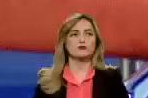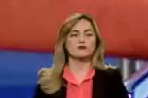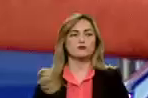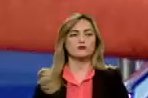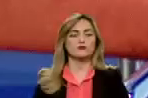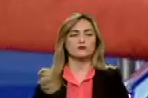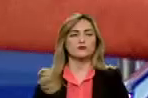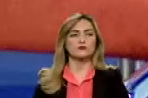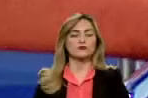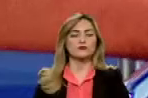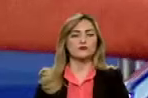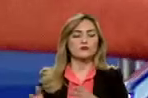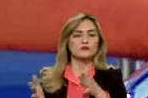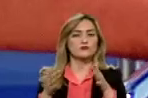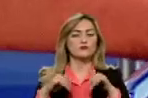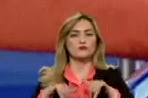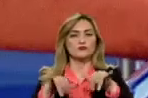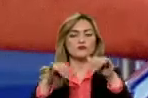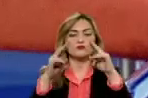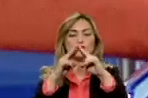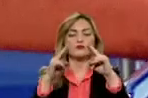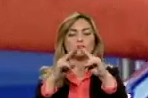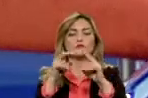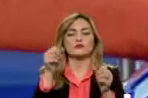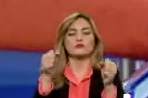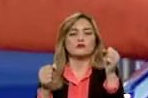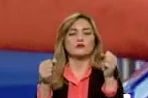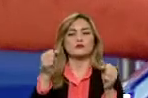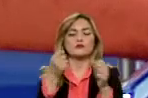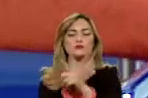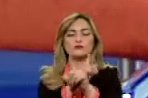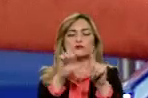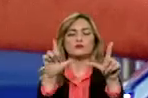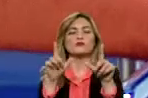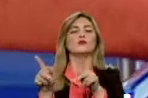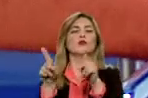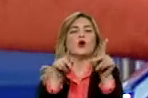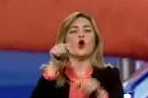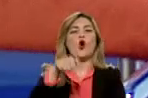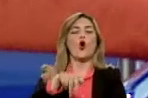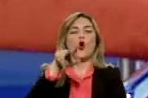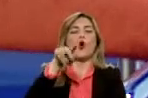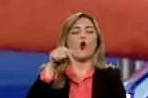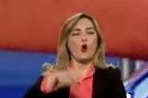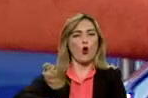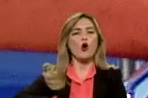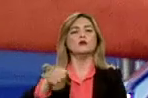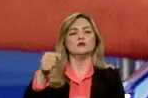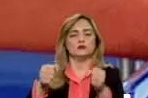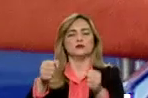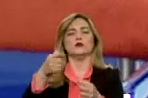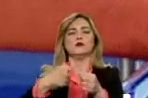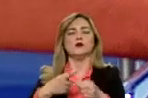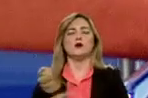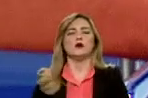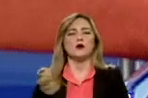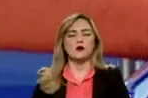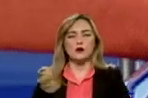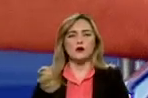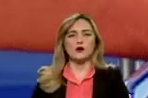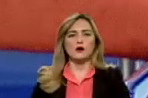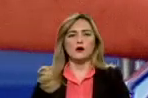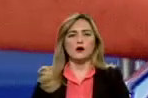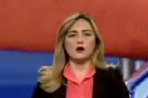horas. A continuación, conozcamos qué vehículos están libres del plan de hoy circula en Quito, es decir, que no